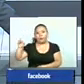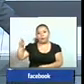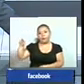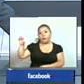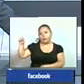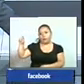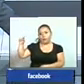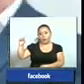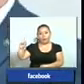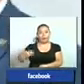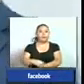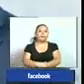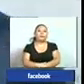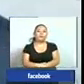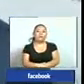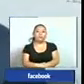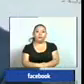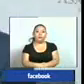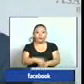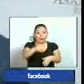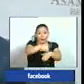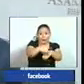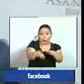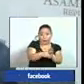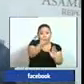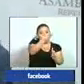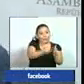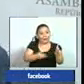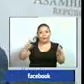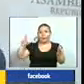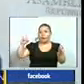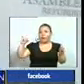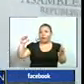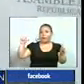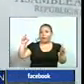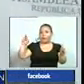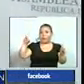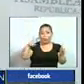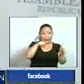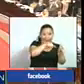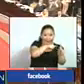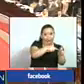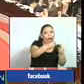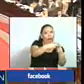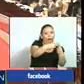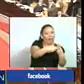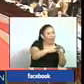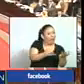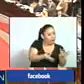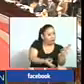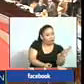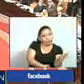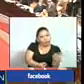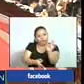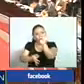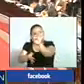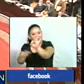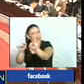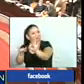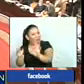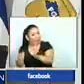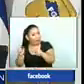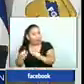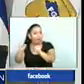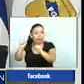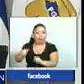el legislador. El diputado de Arena Ricardo Velázquez Parker presentó una pieza de correspondencia para solicitar la